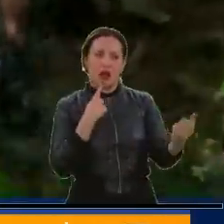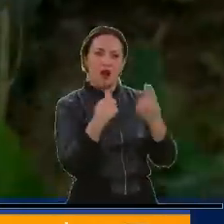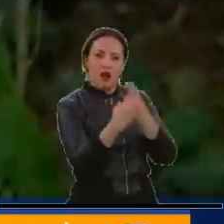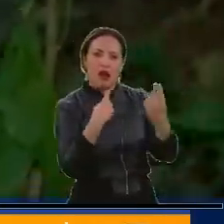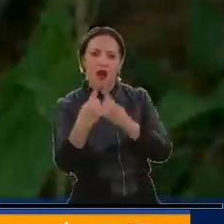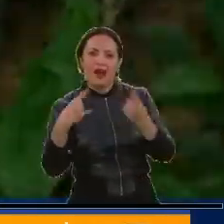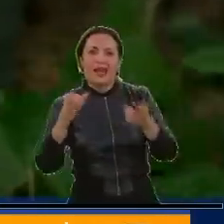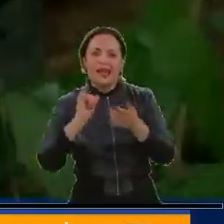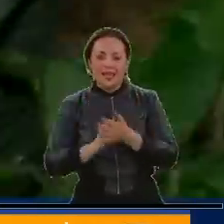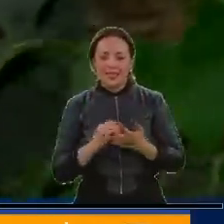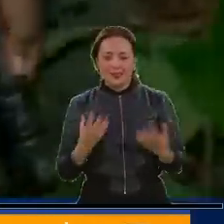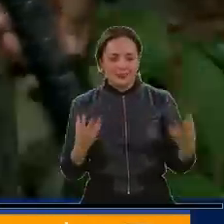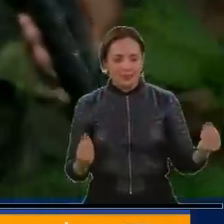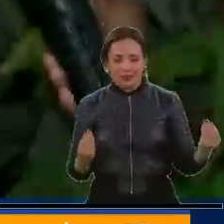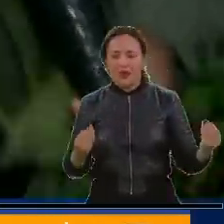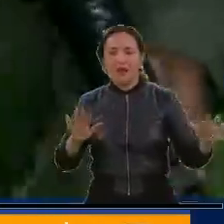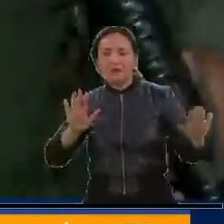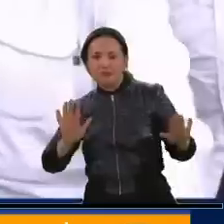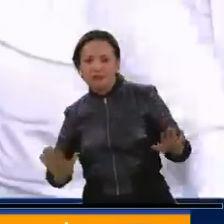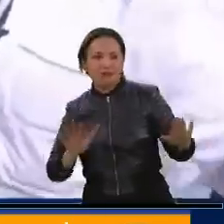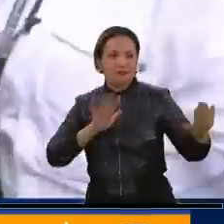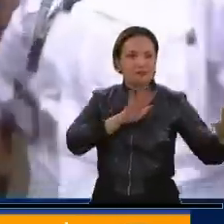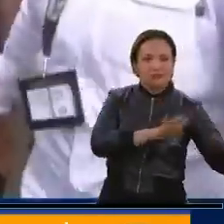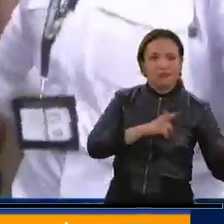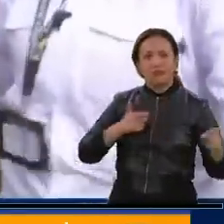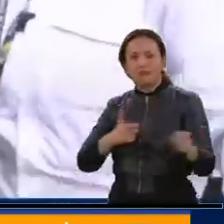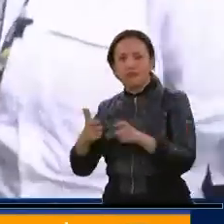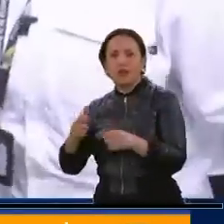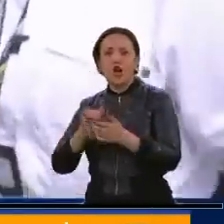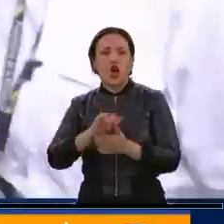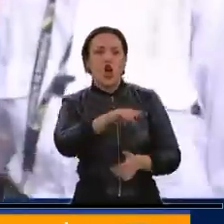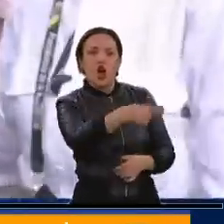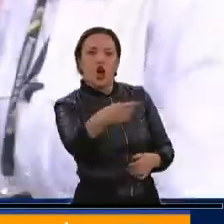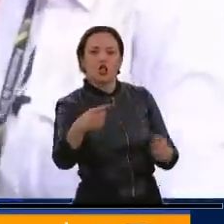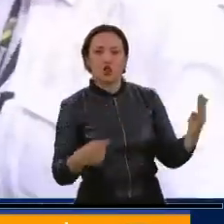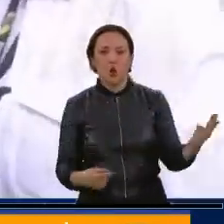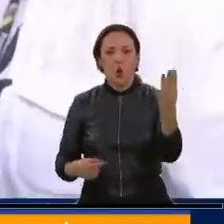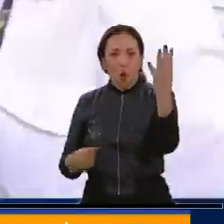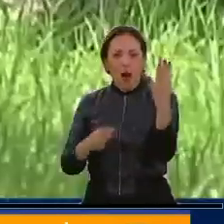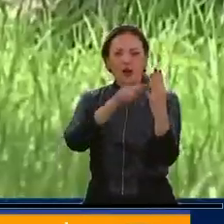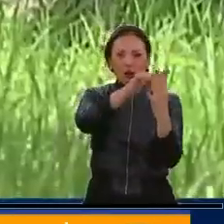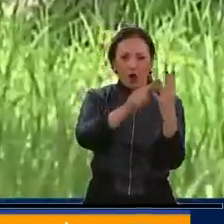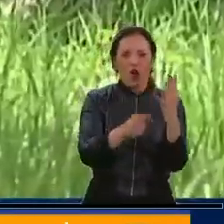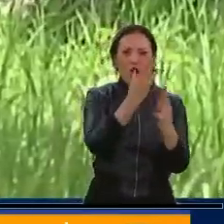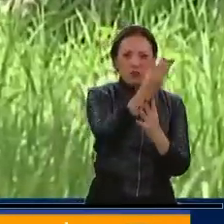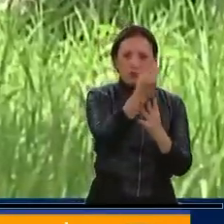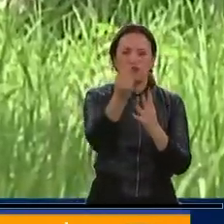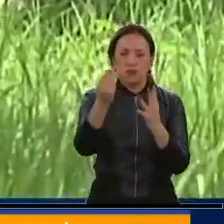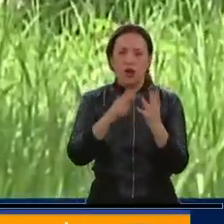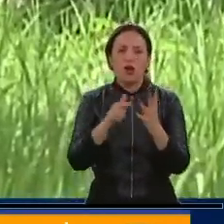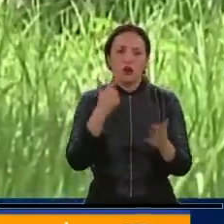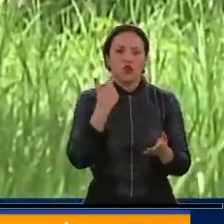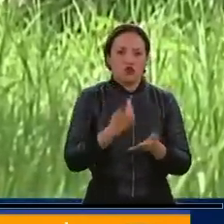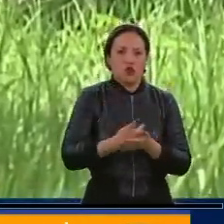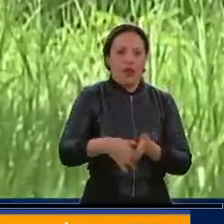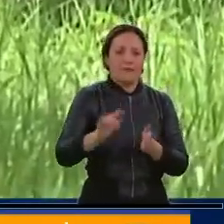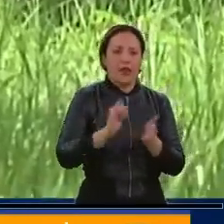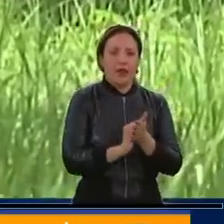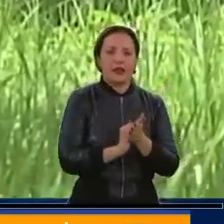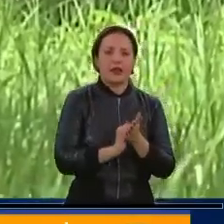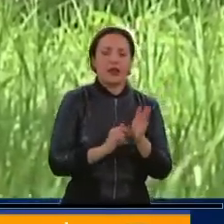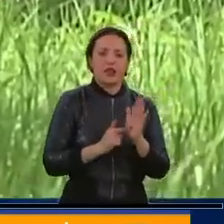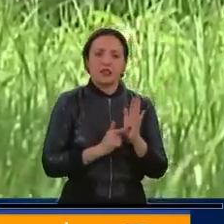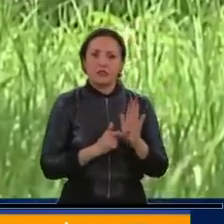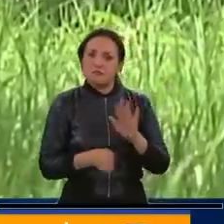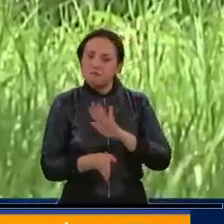cese bilateral, varias organizaciones, las otras cuatro, y que a ellos sigue vigente, digamos, la